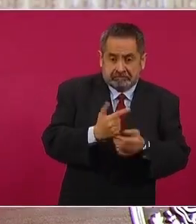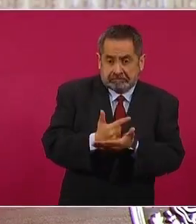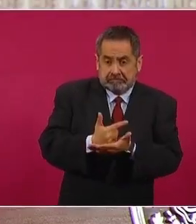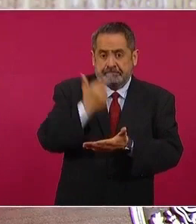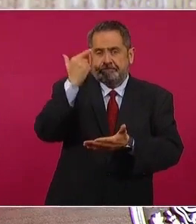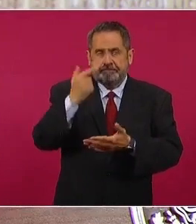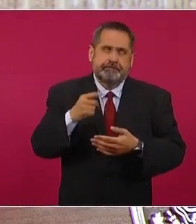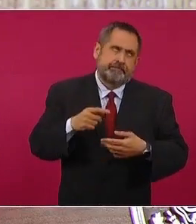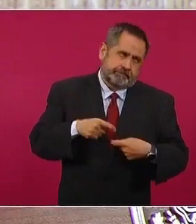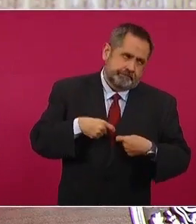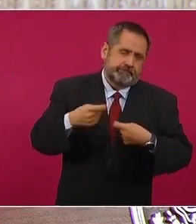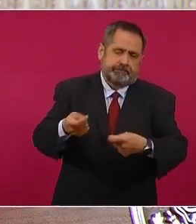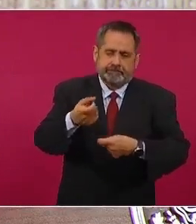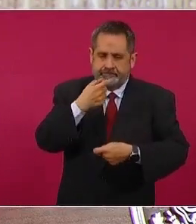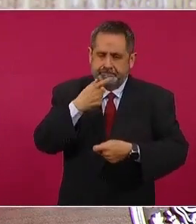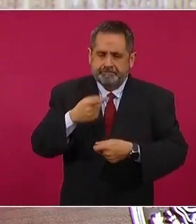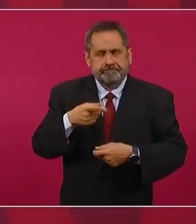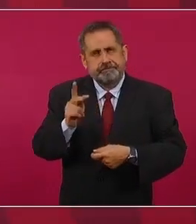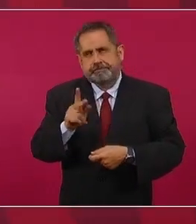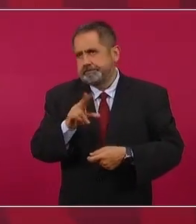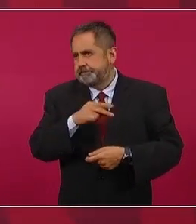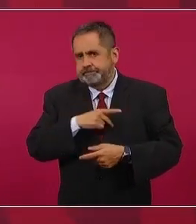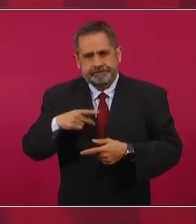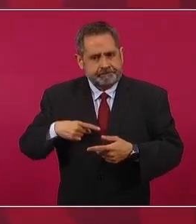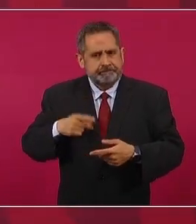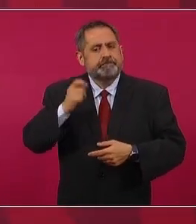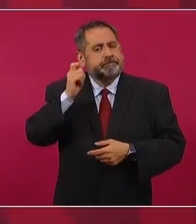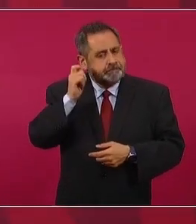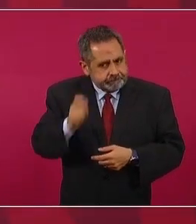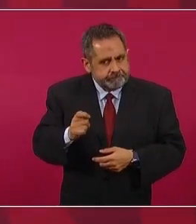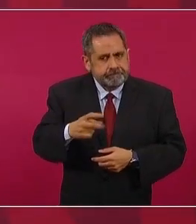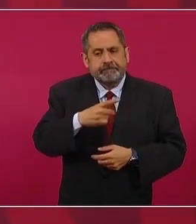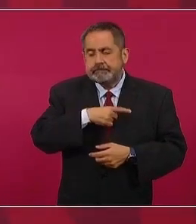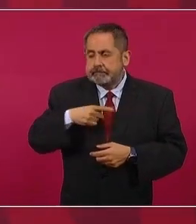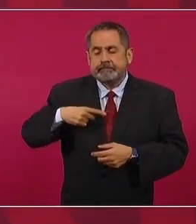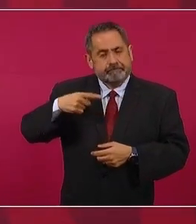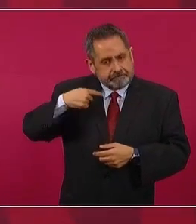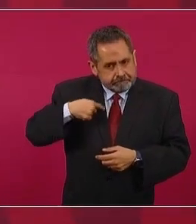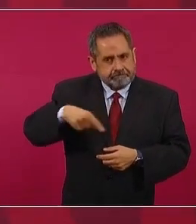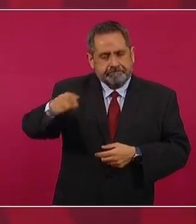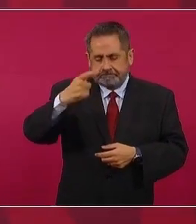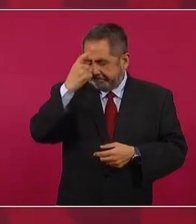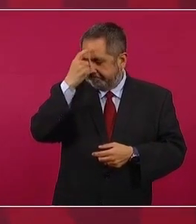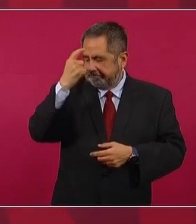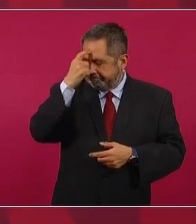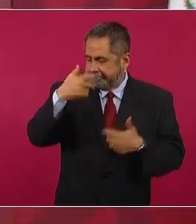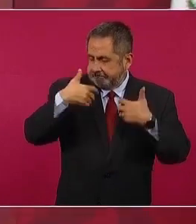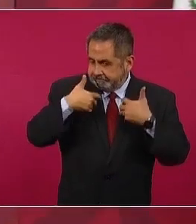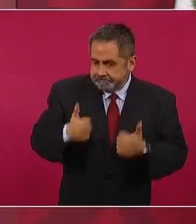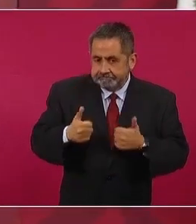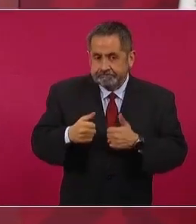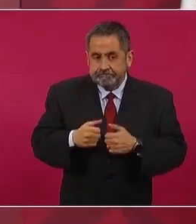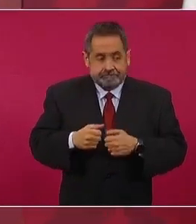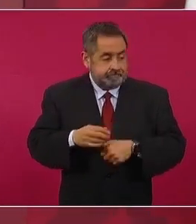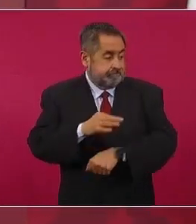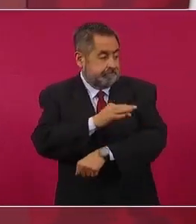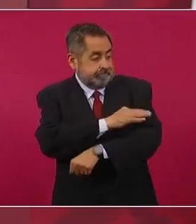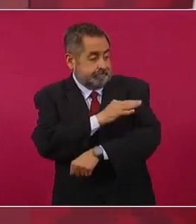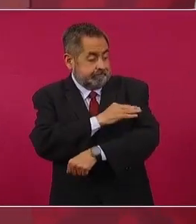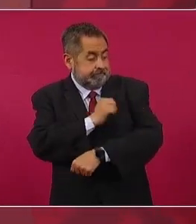porque se debe de hacer conciencia de que el no vacunado